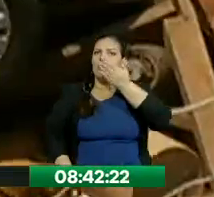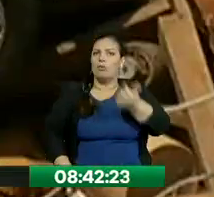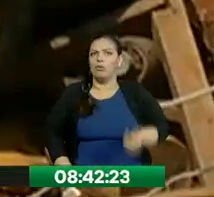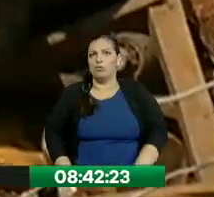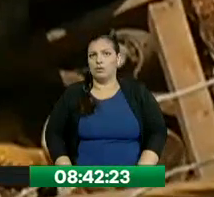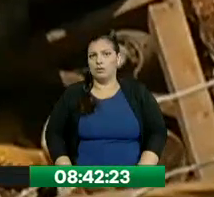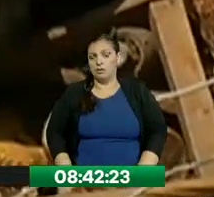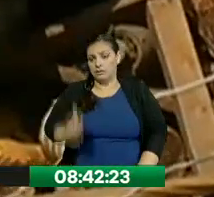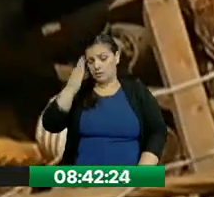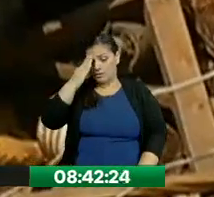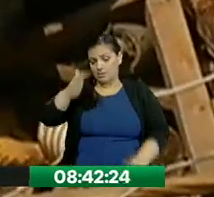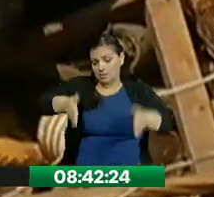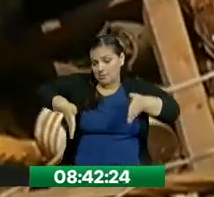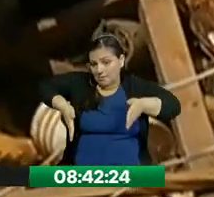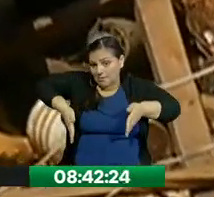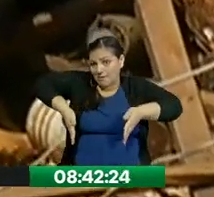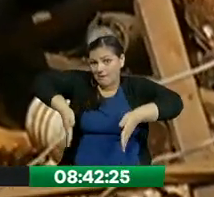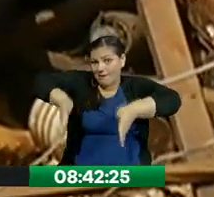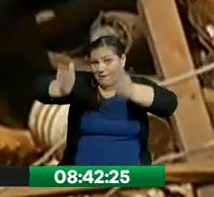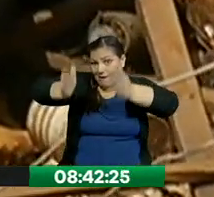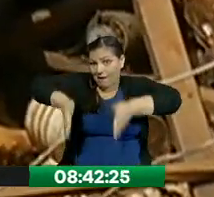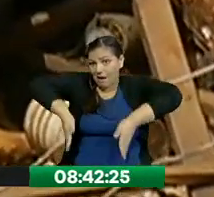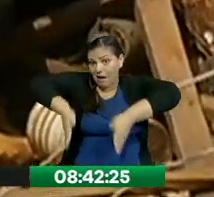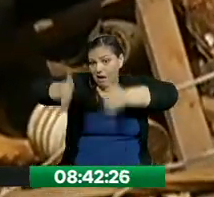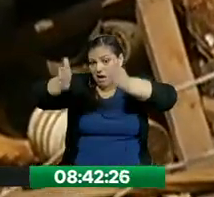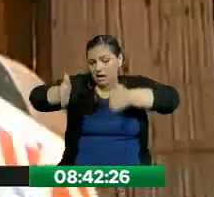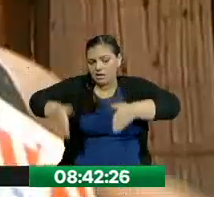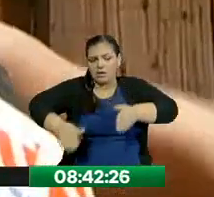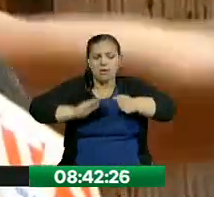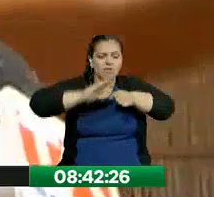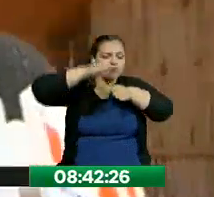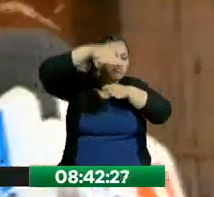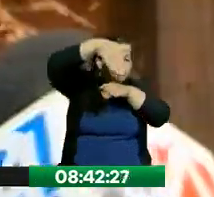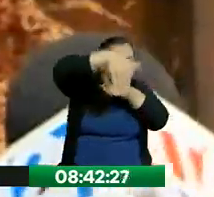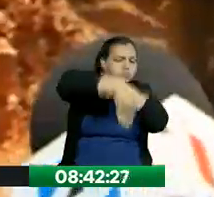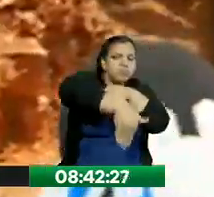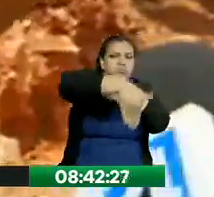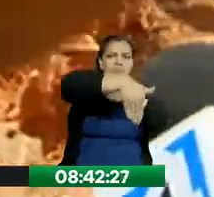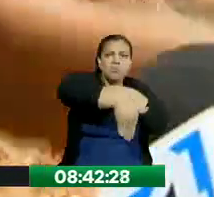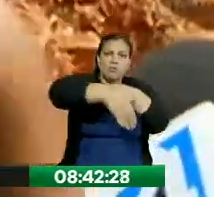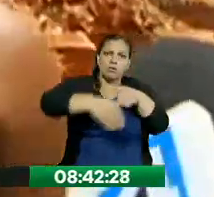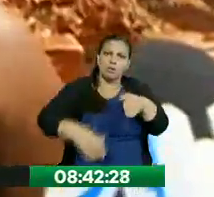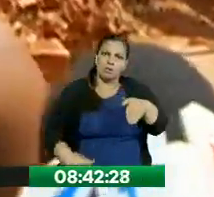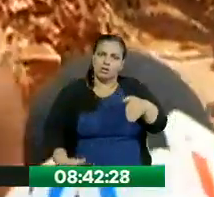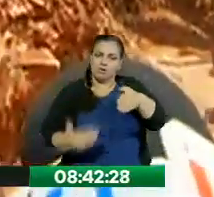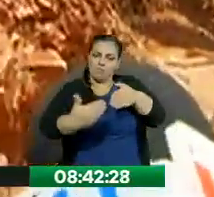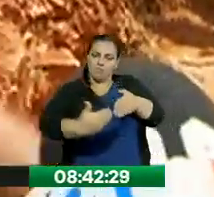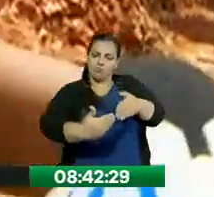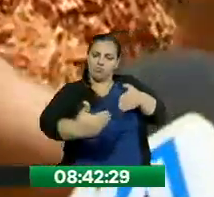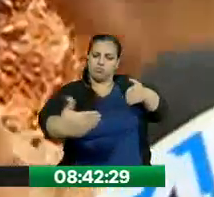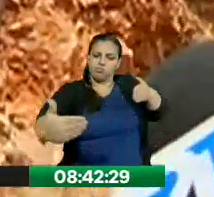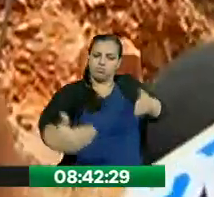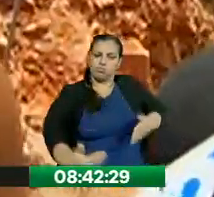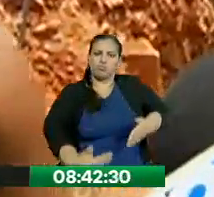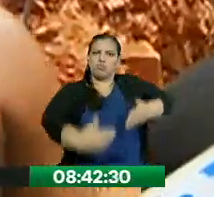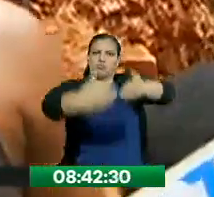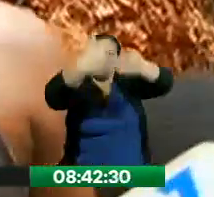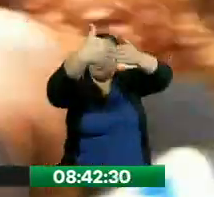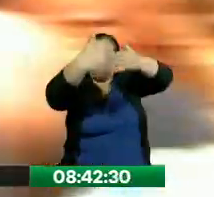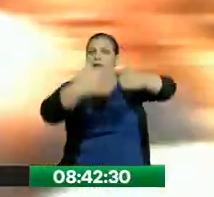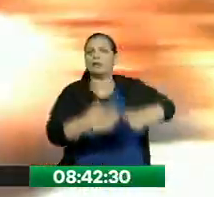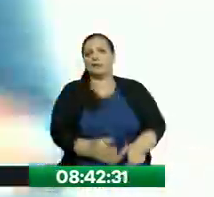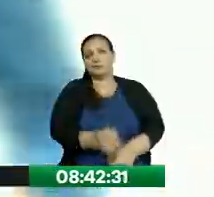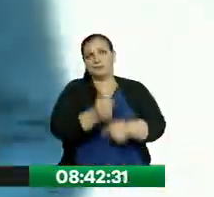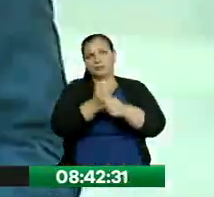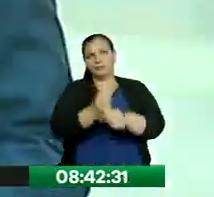todito. Si no hubiera sido por la viga, no, el carro no hubiera hasta adentro de la casa, a la cama hubiera